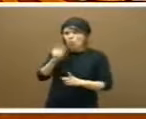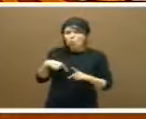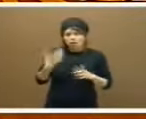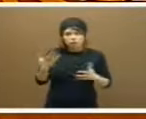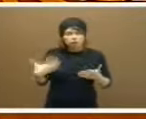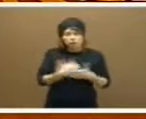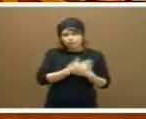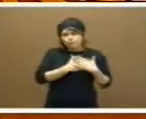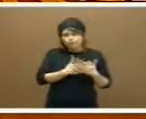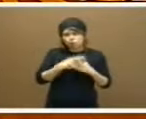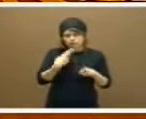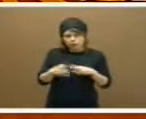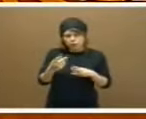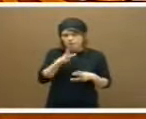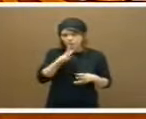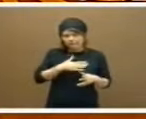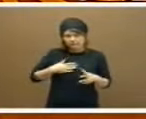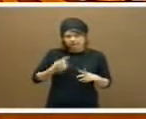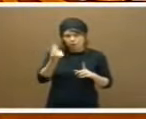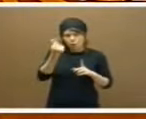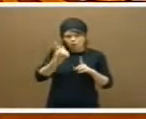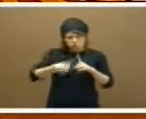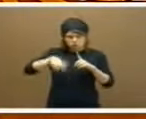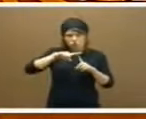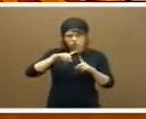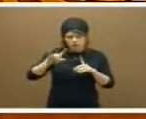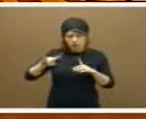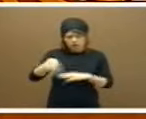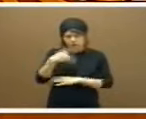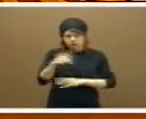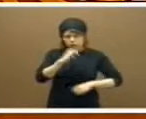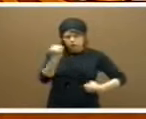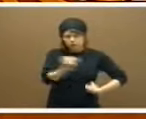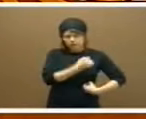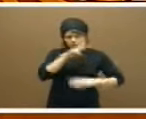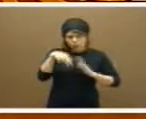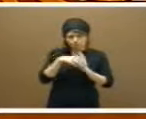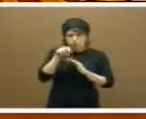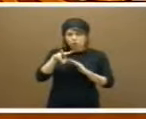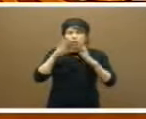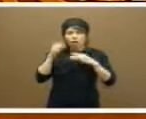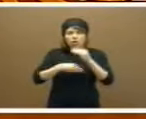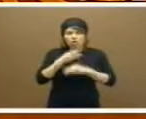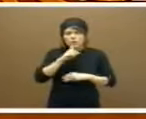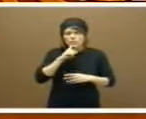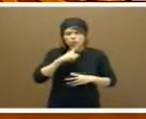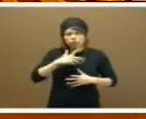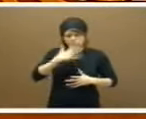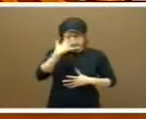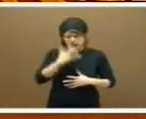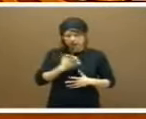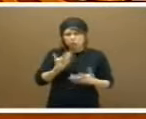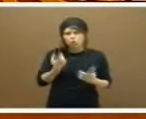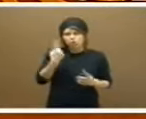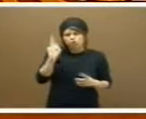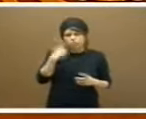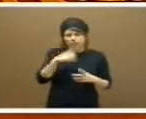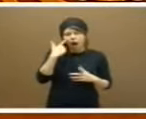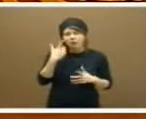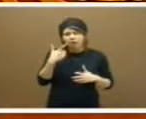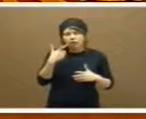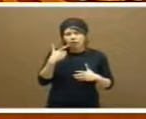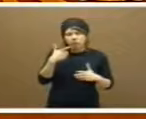voluntad política de devolver la paga extra de diciembre de 2012, pero hay que hacerlo con firmeza y adoptando aquellos